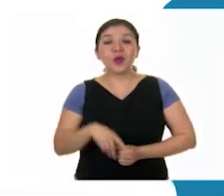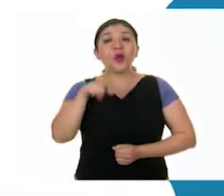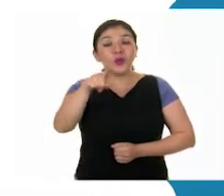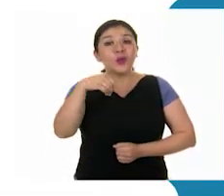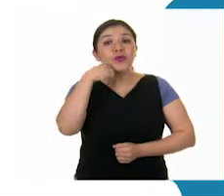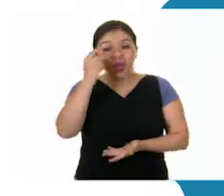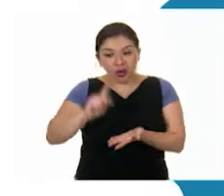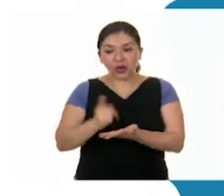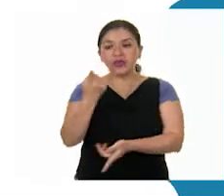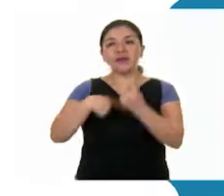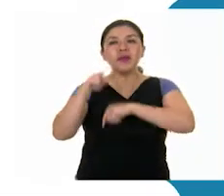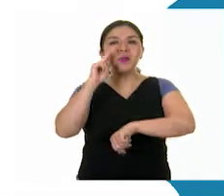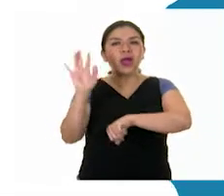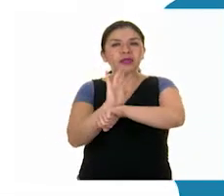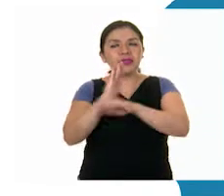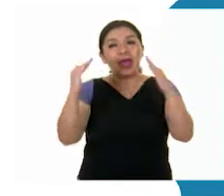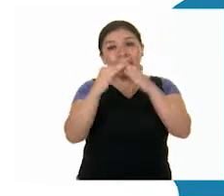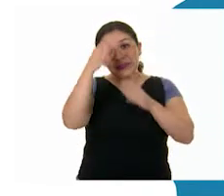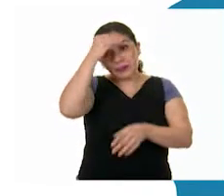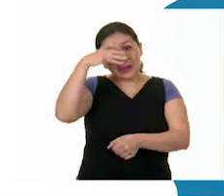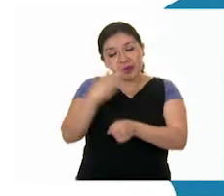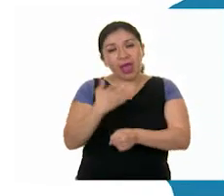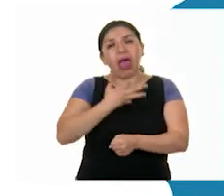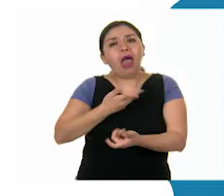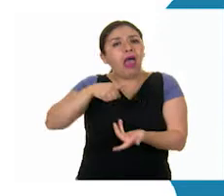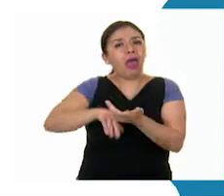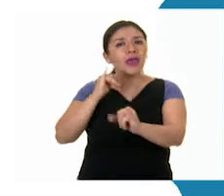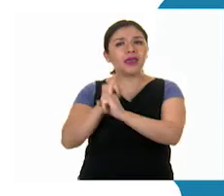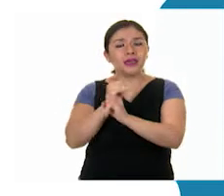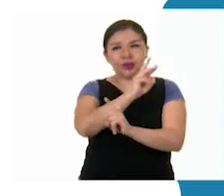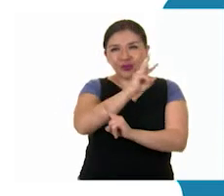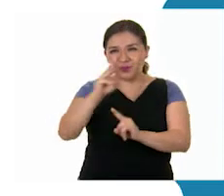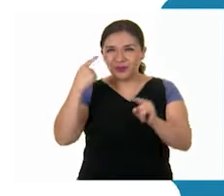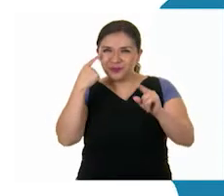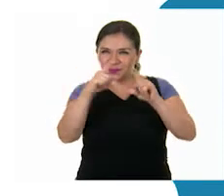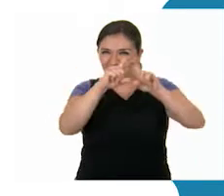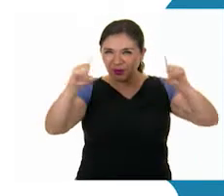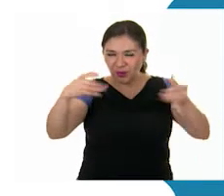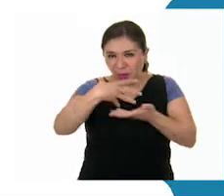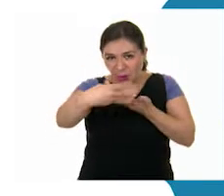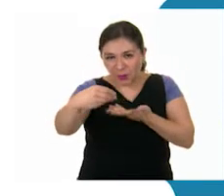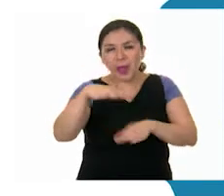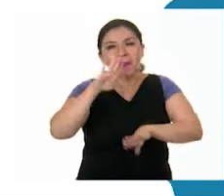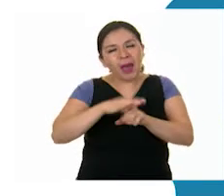Si quieres volver a ver los programas de Aprende en Casa, los puedes encontrar en la siguiente liga: